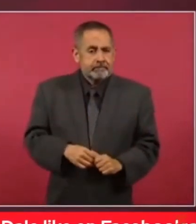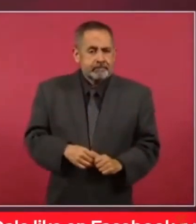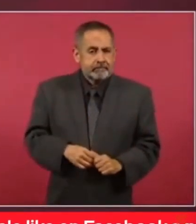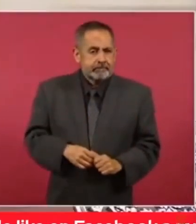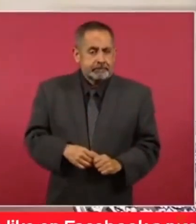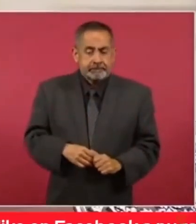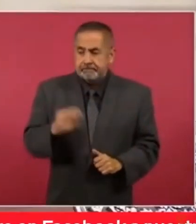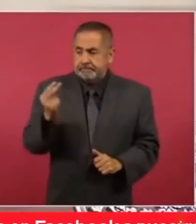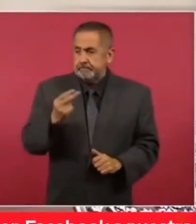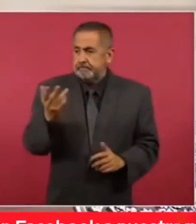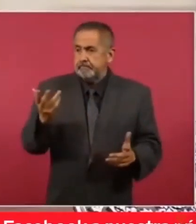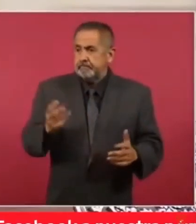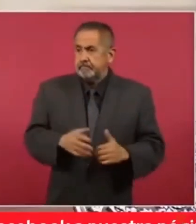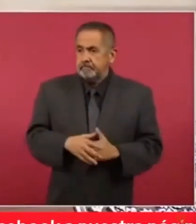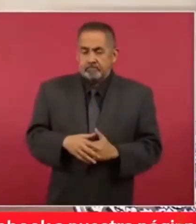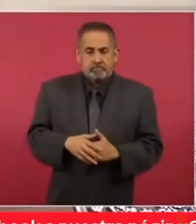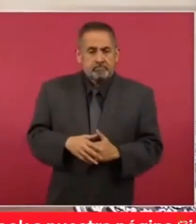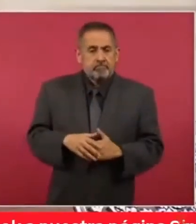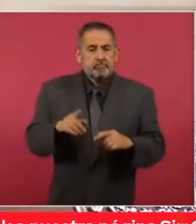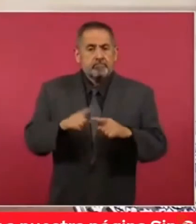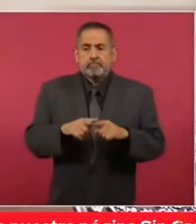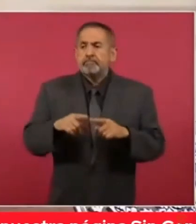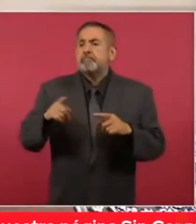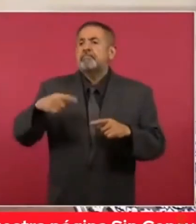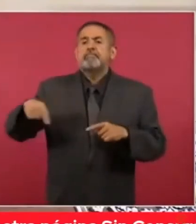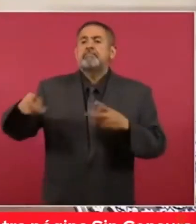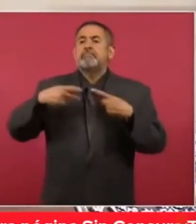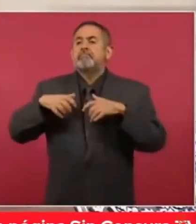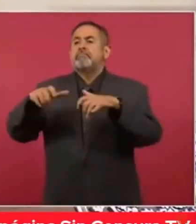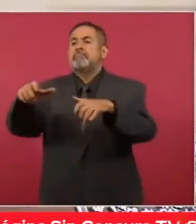tener una representación del pueblo,